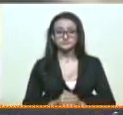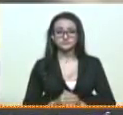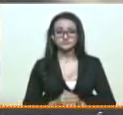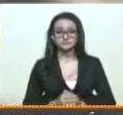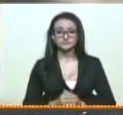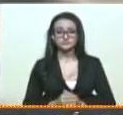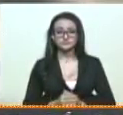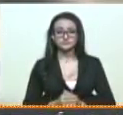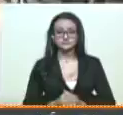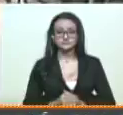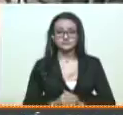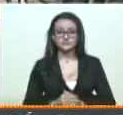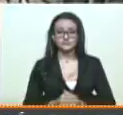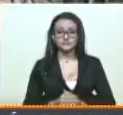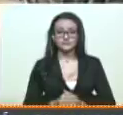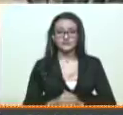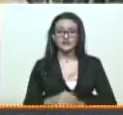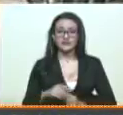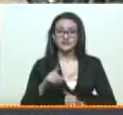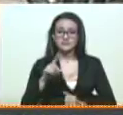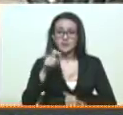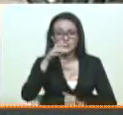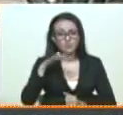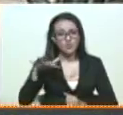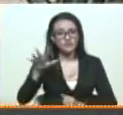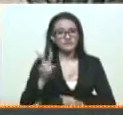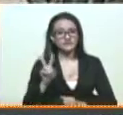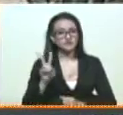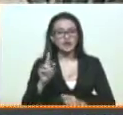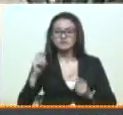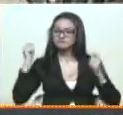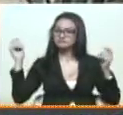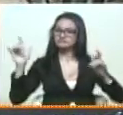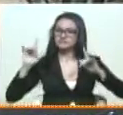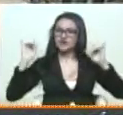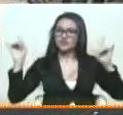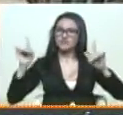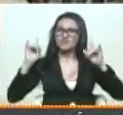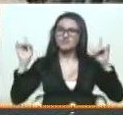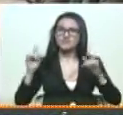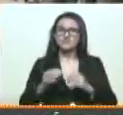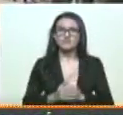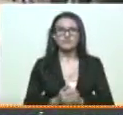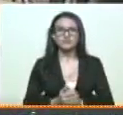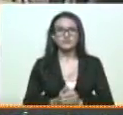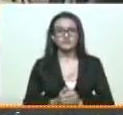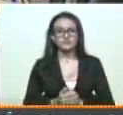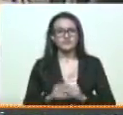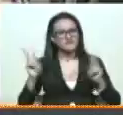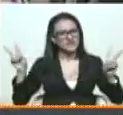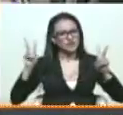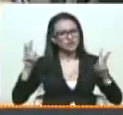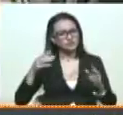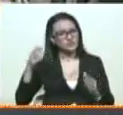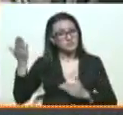y aún así frente a ellas el pueblo venezolano ha salido victorioso. En el próximo pasado proceso